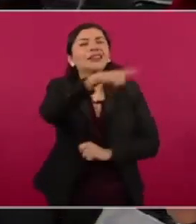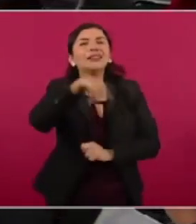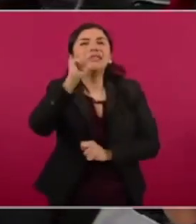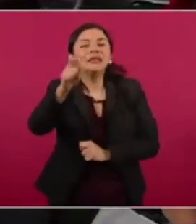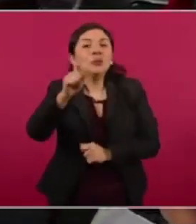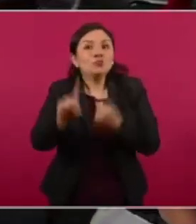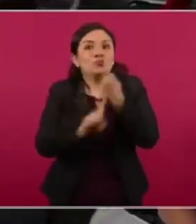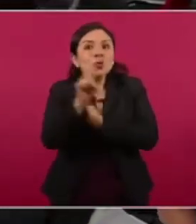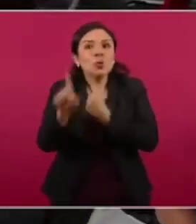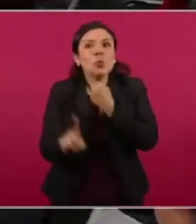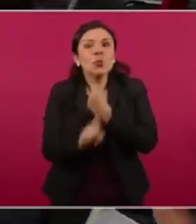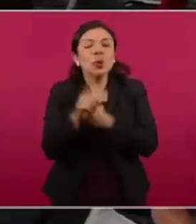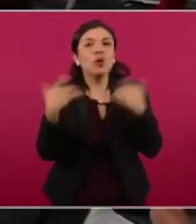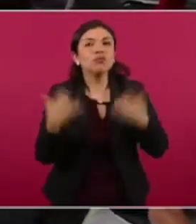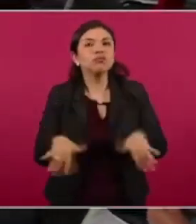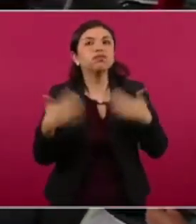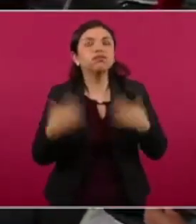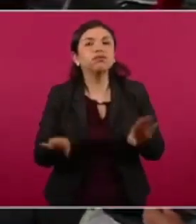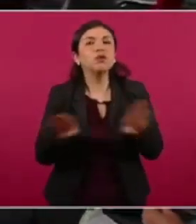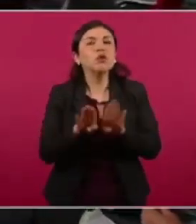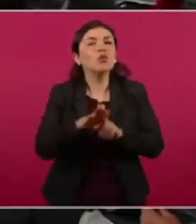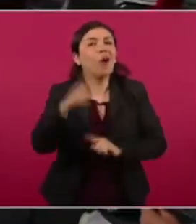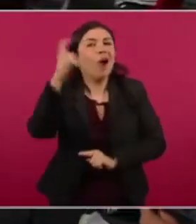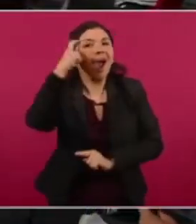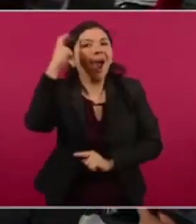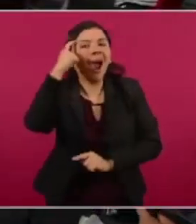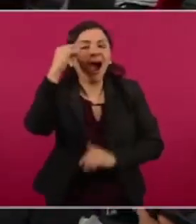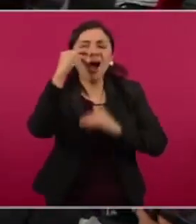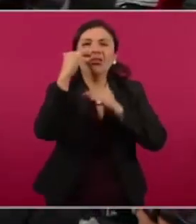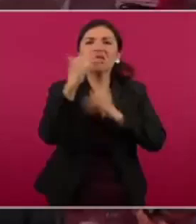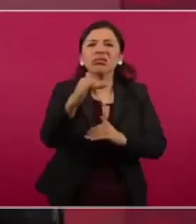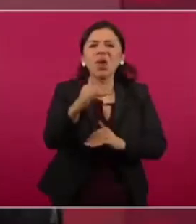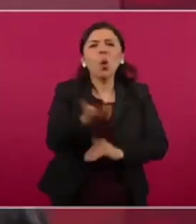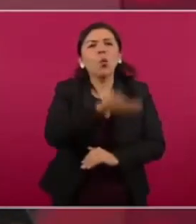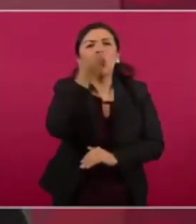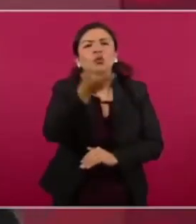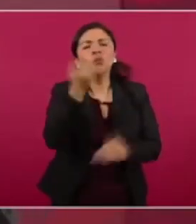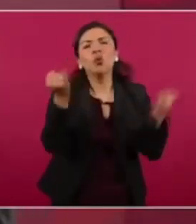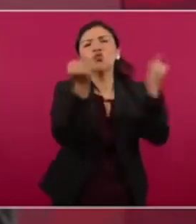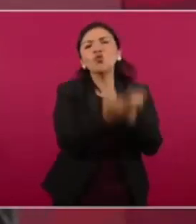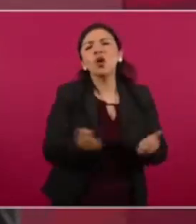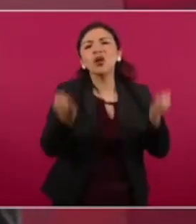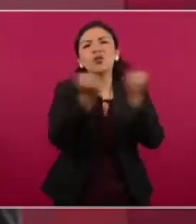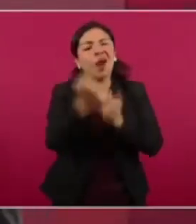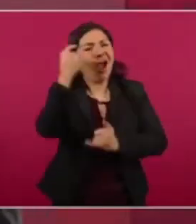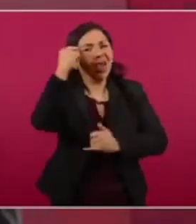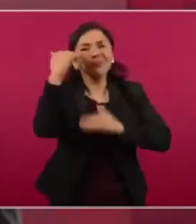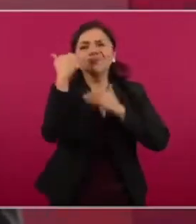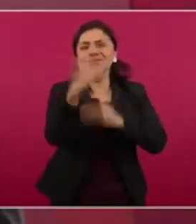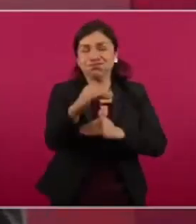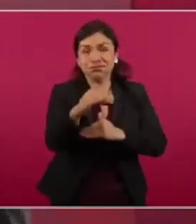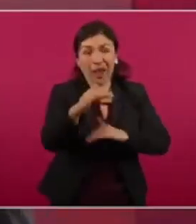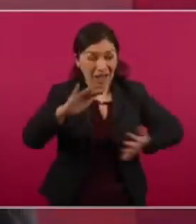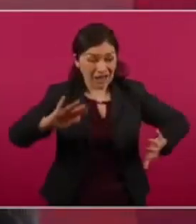que tiene que ver con la mentalidad conservadora. No es